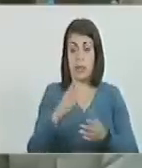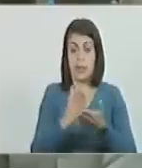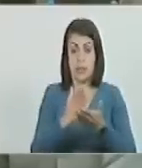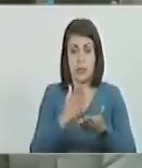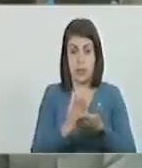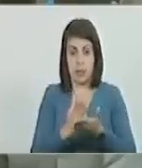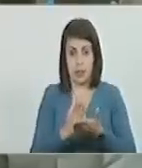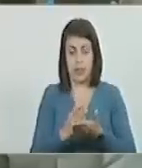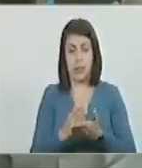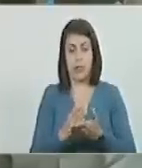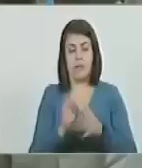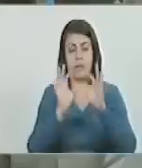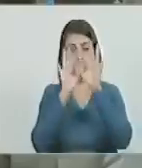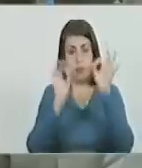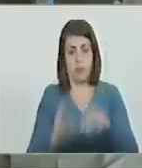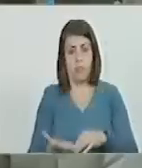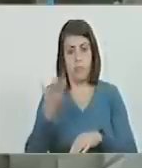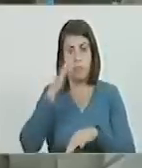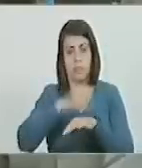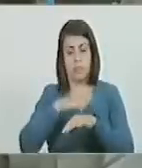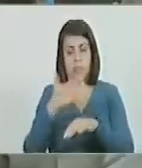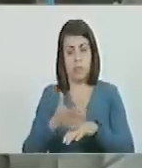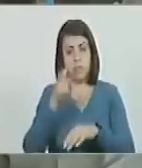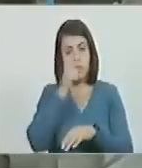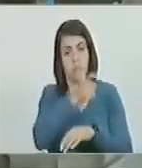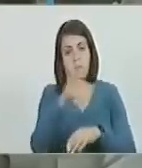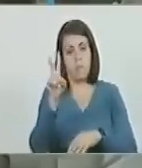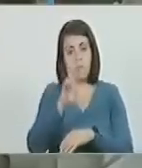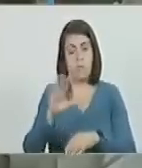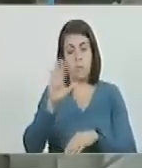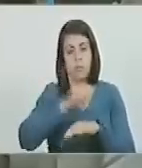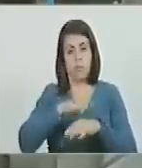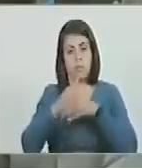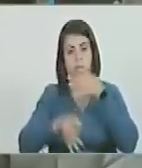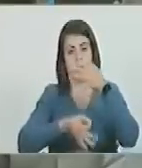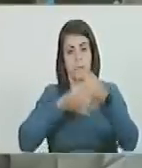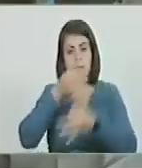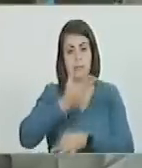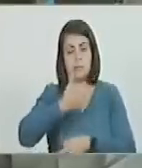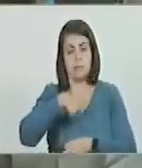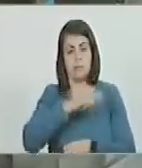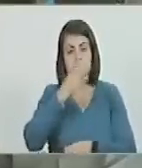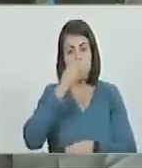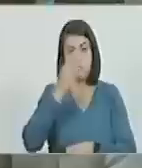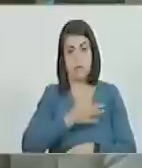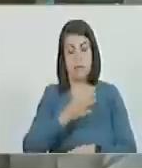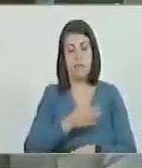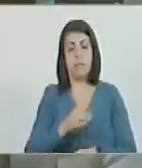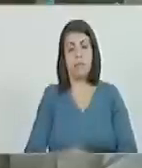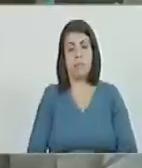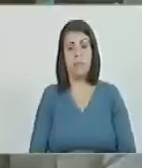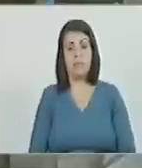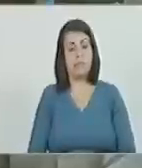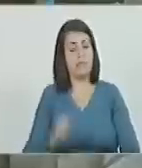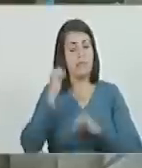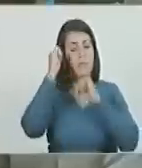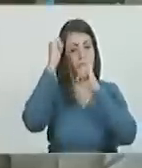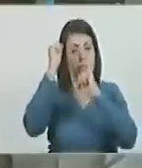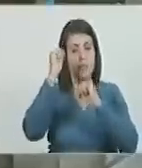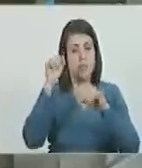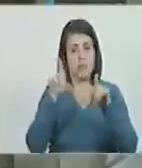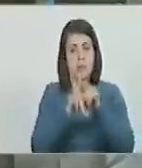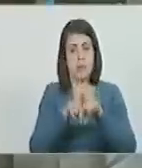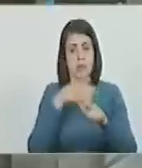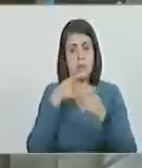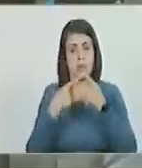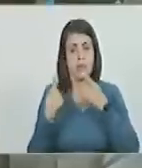siendo un instrumento importante del pueblo venezolano para hablar de nuestra verdad, una verdad heroica.